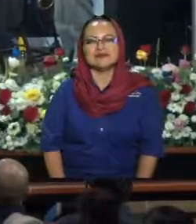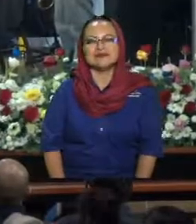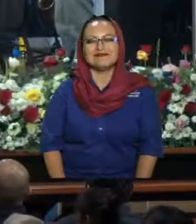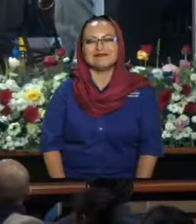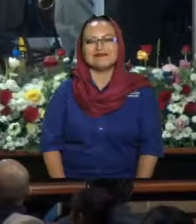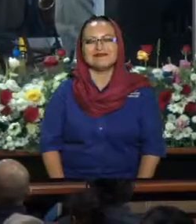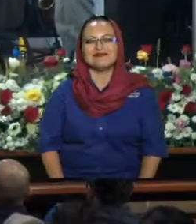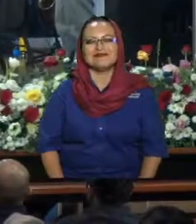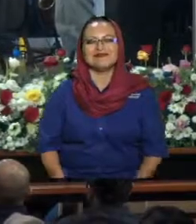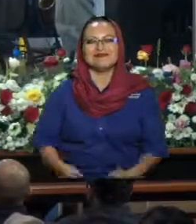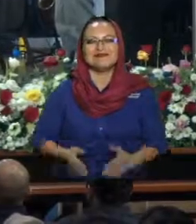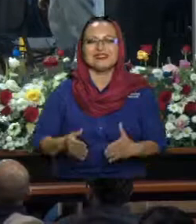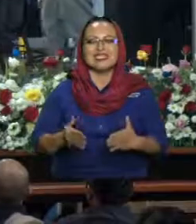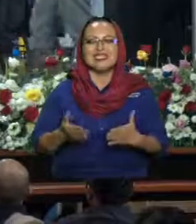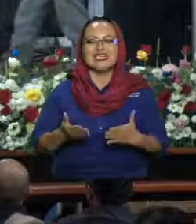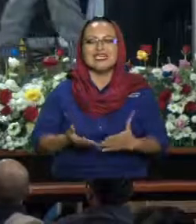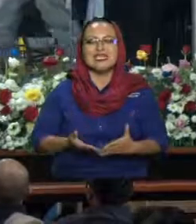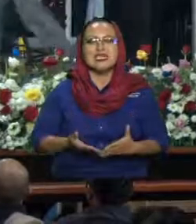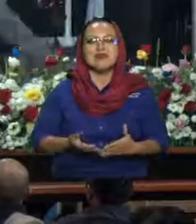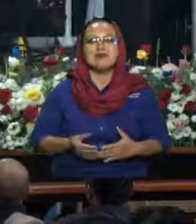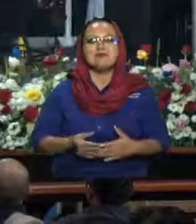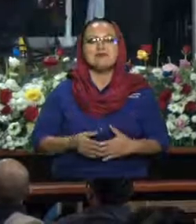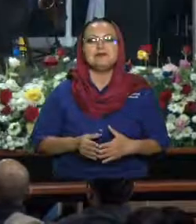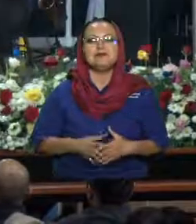Ay, de veras que no les di agua, ¿eh?